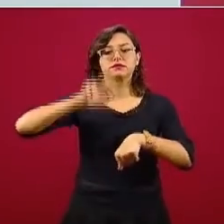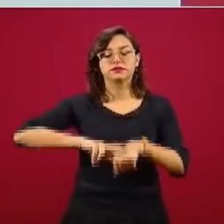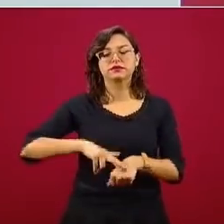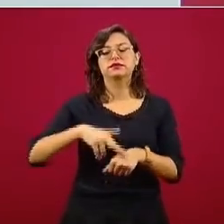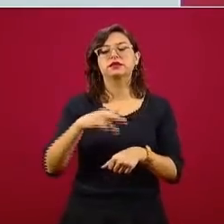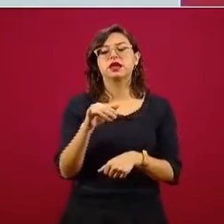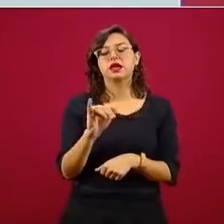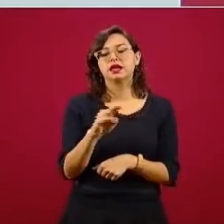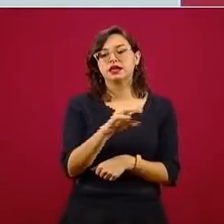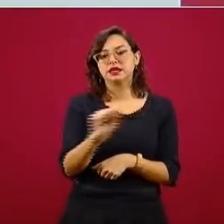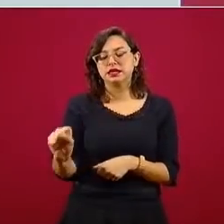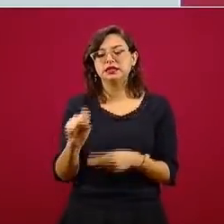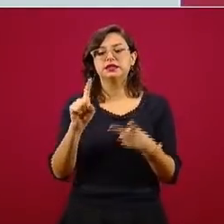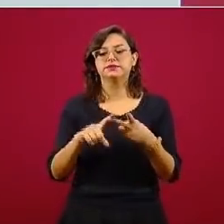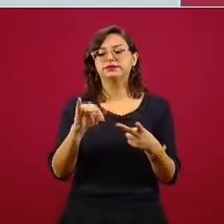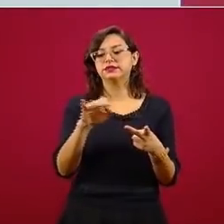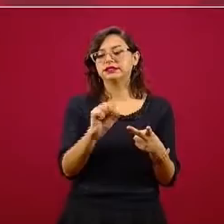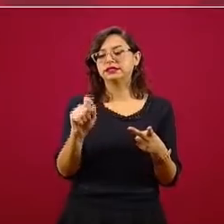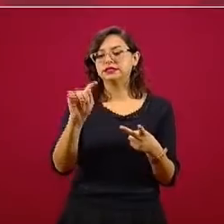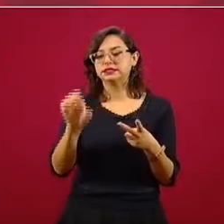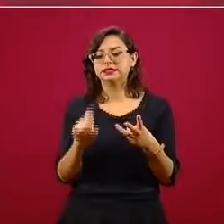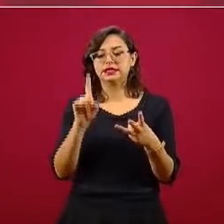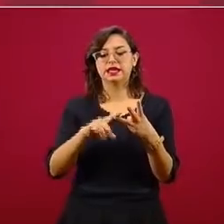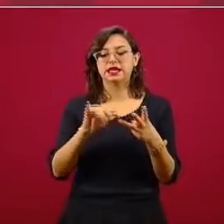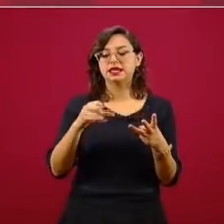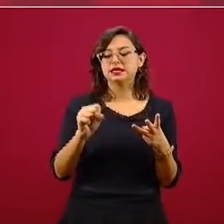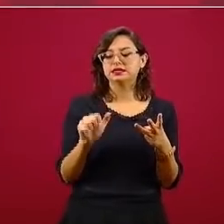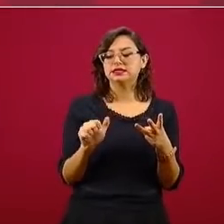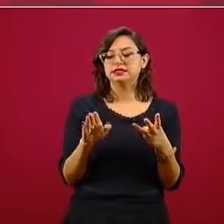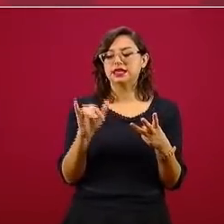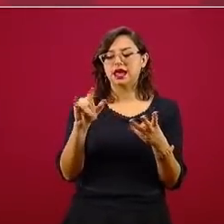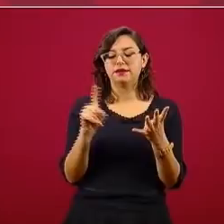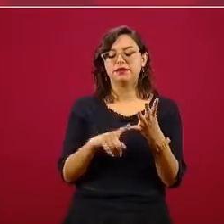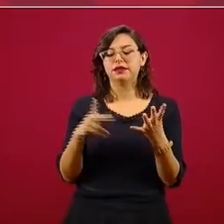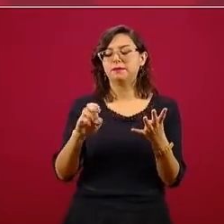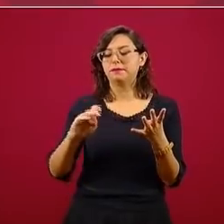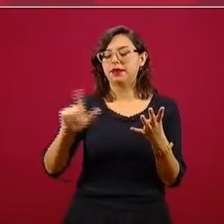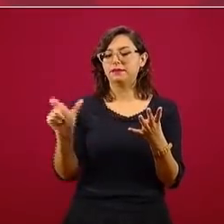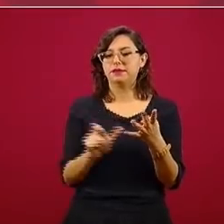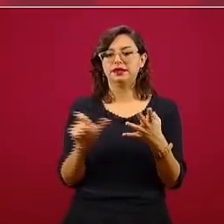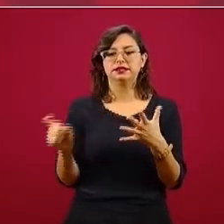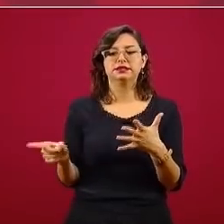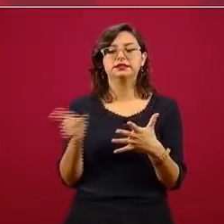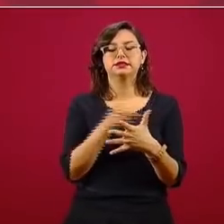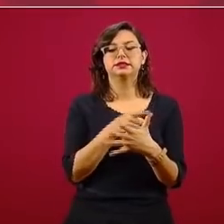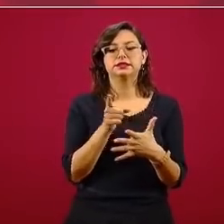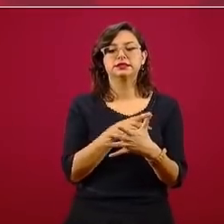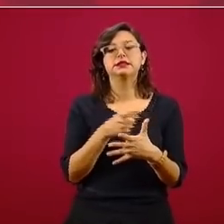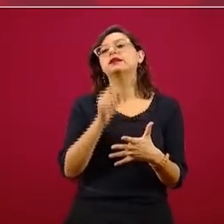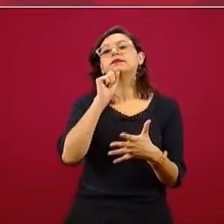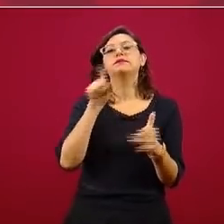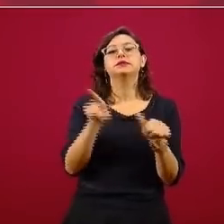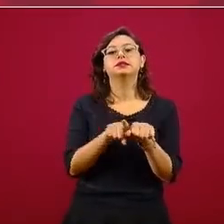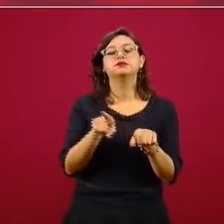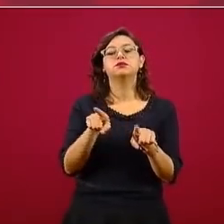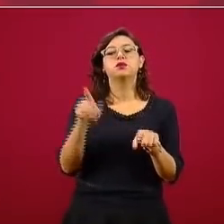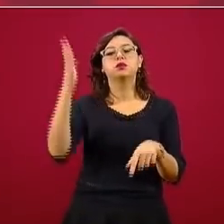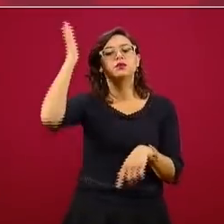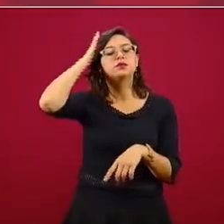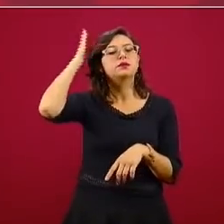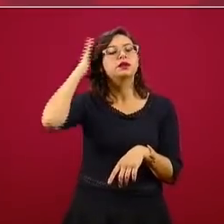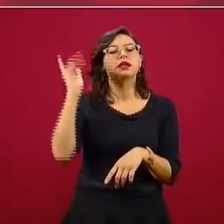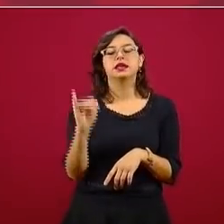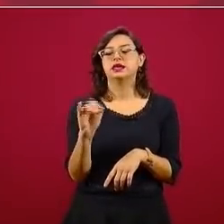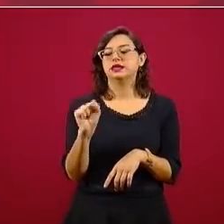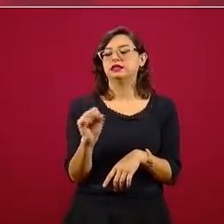del ISSSTE, el director del INSABI, el director de los servicios de salud de Pemex y los titulares